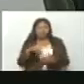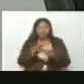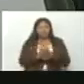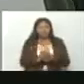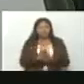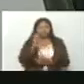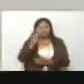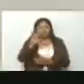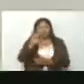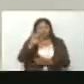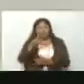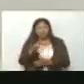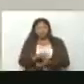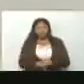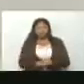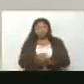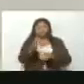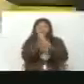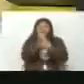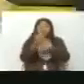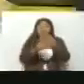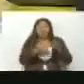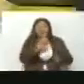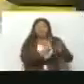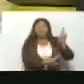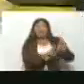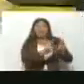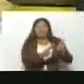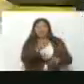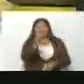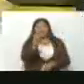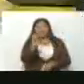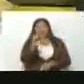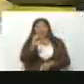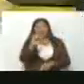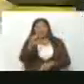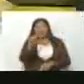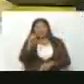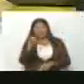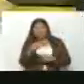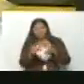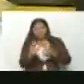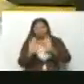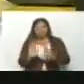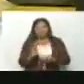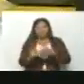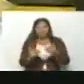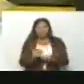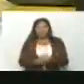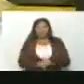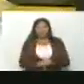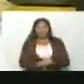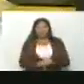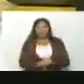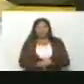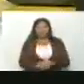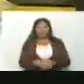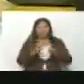Will Rangel. Ahora, estos trabajos que se están haciendo ahí en la refinería El Palito, que obligó la paralización o ¿cómo se